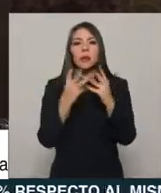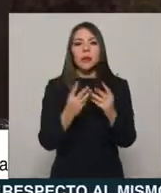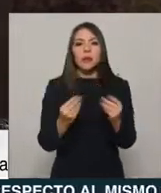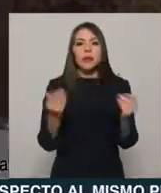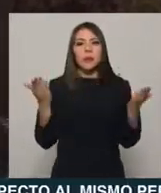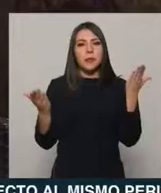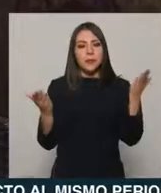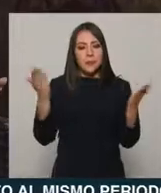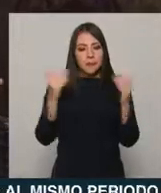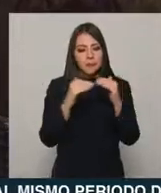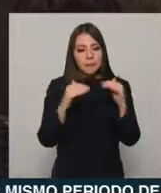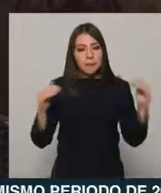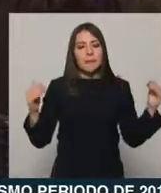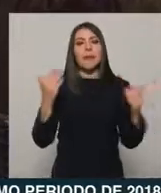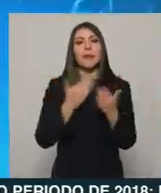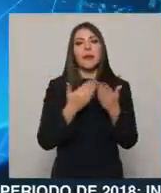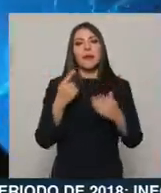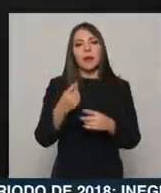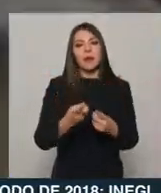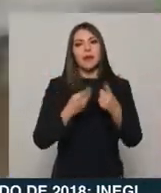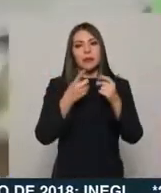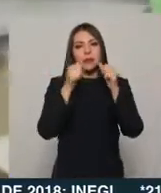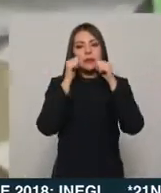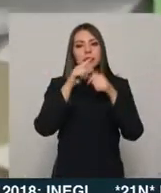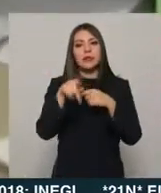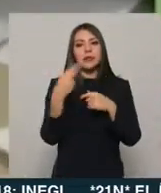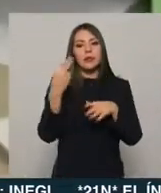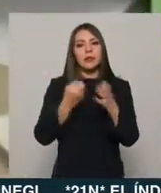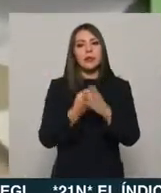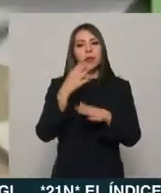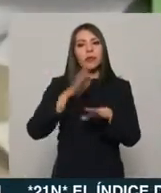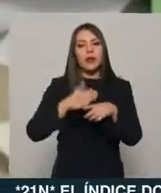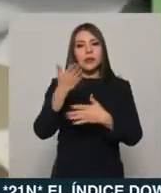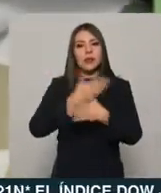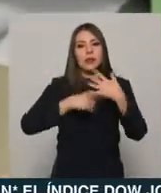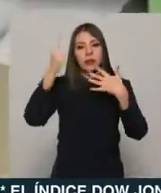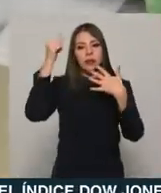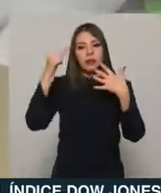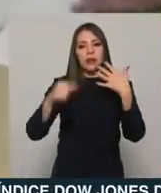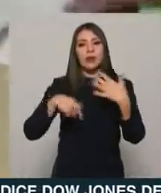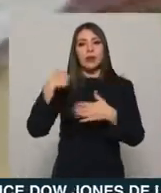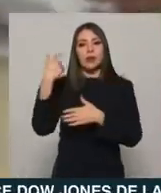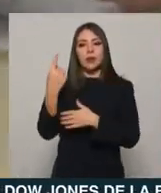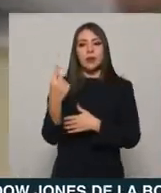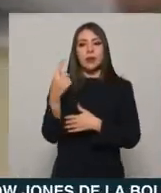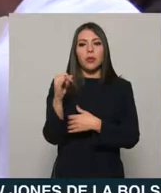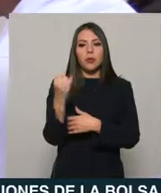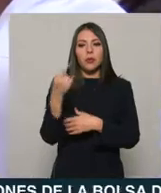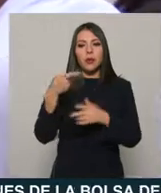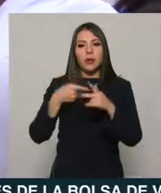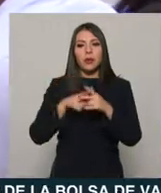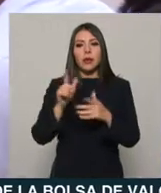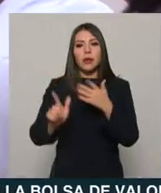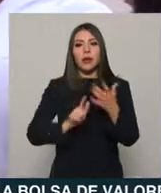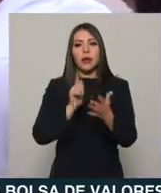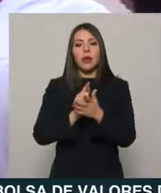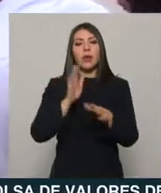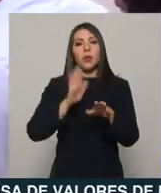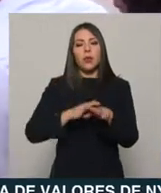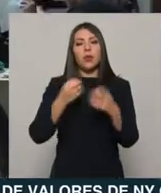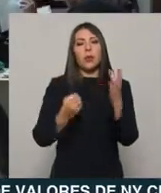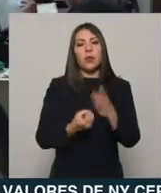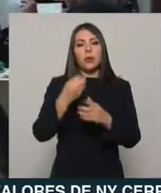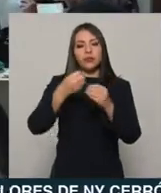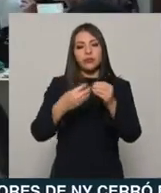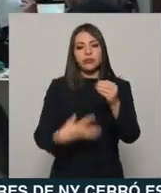como servicio, pero vamos a ampliar nuestros servicios porque la nueva ley orgánica que entró en vigor el 1 de junio nos abre la panorámica de